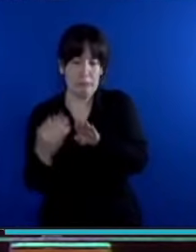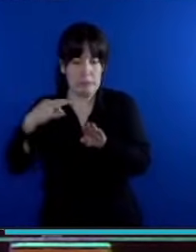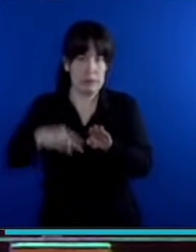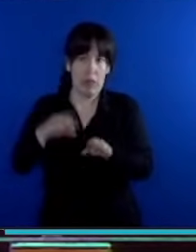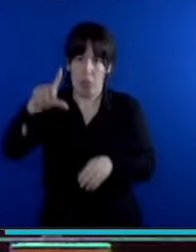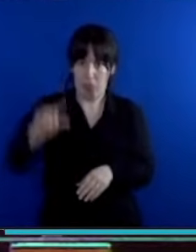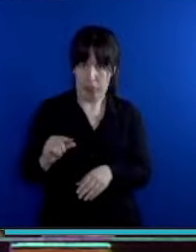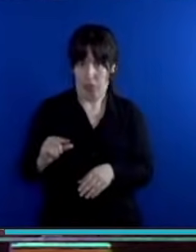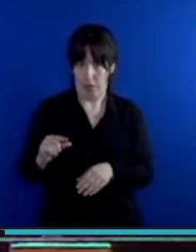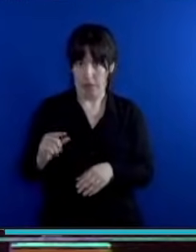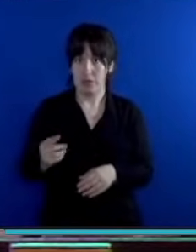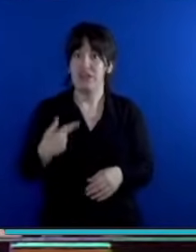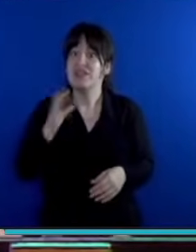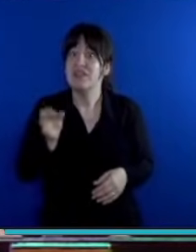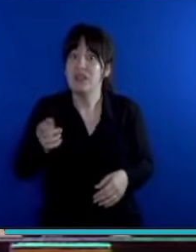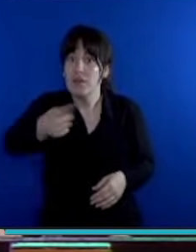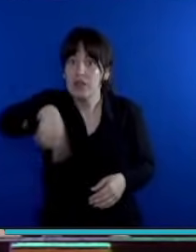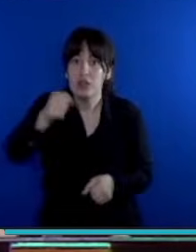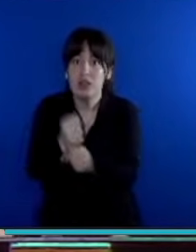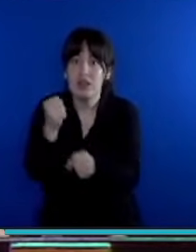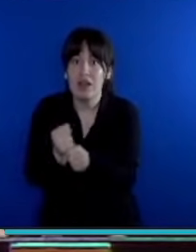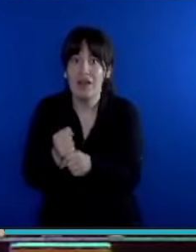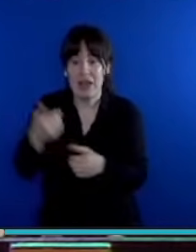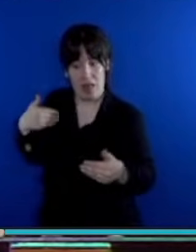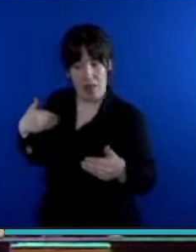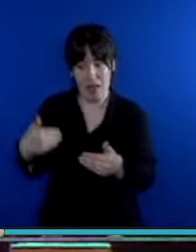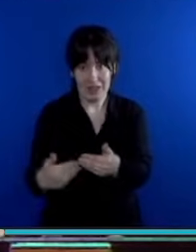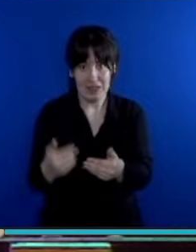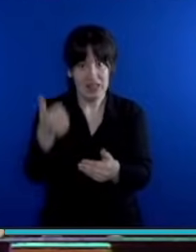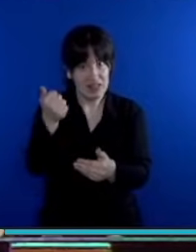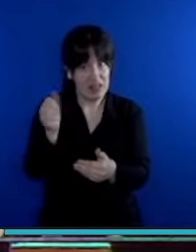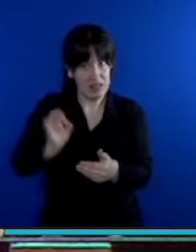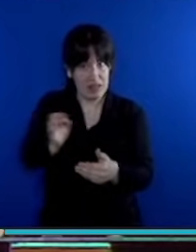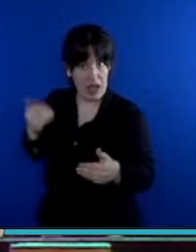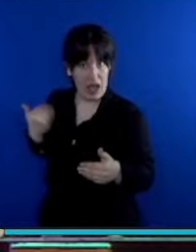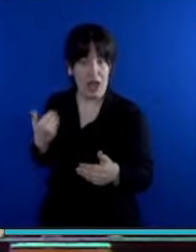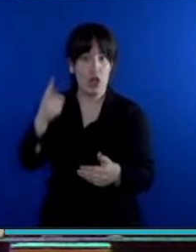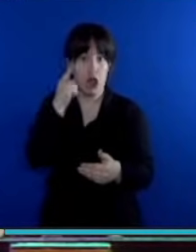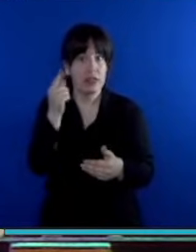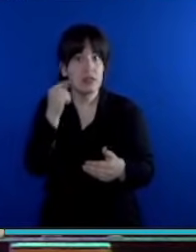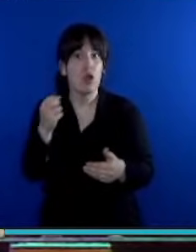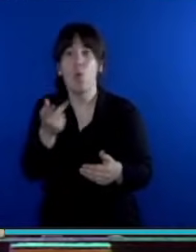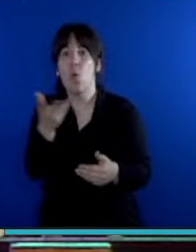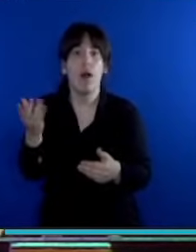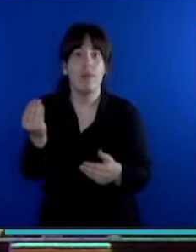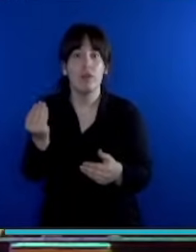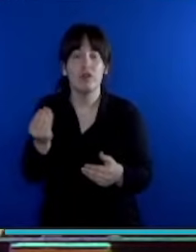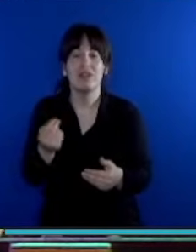salario. ¿Sabe cuánto perdieron los trabajadores estatales durante estos 6 años del gobierno de Axel Kicillof?